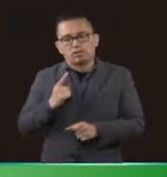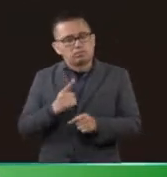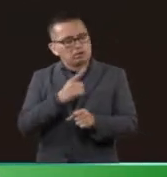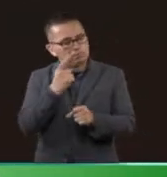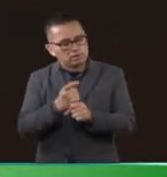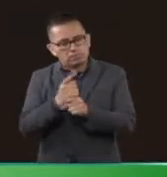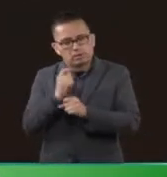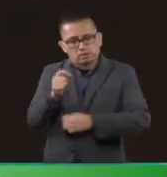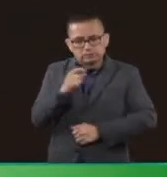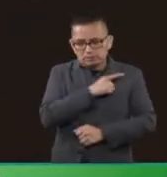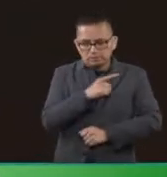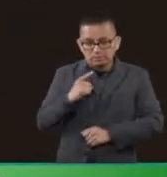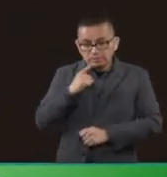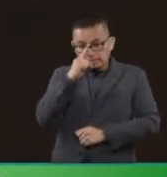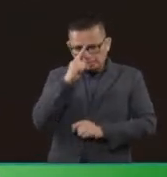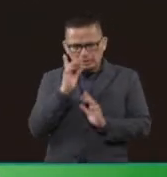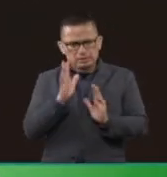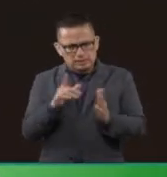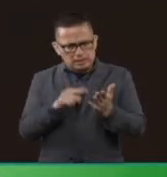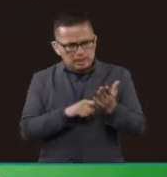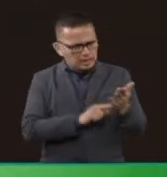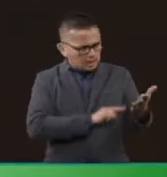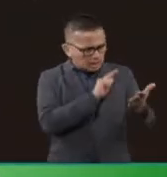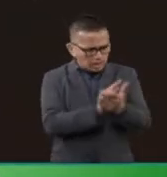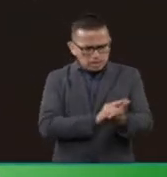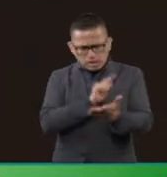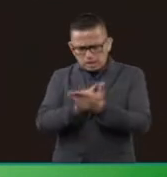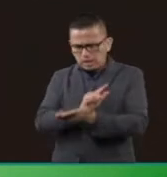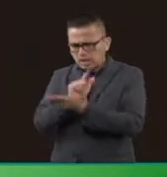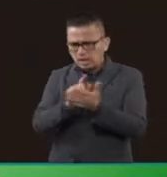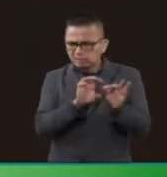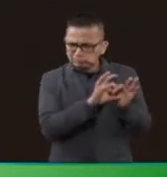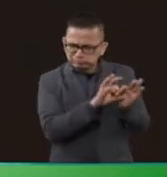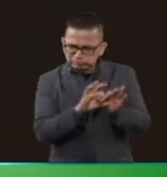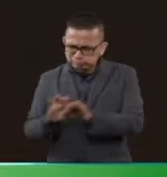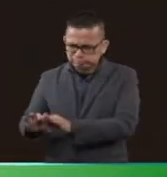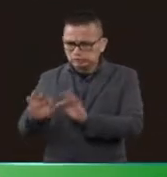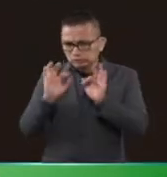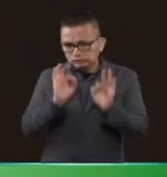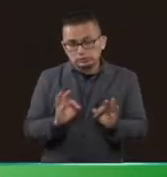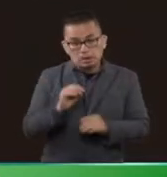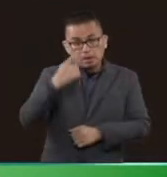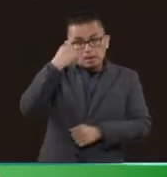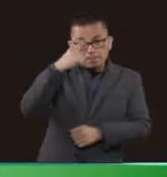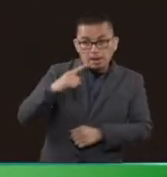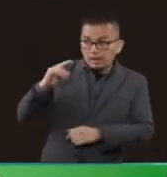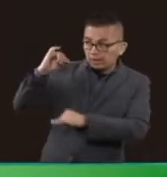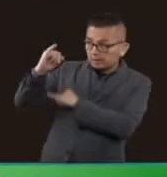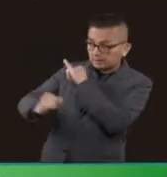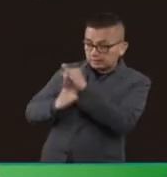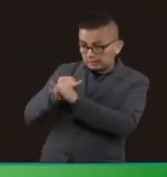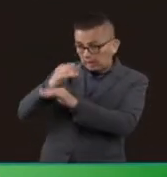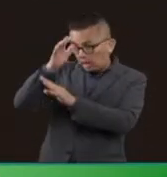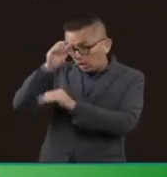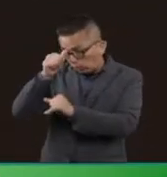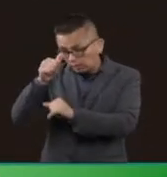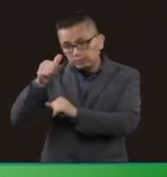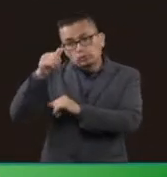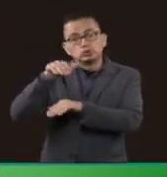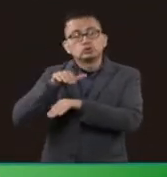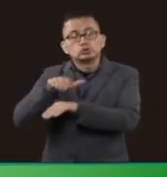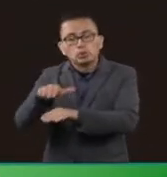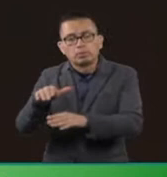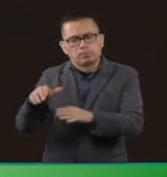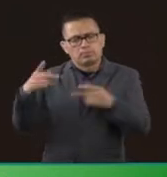inicio al proceso de armonización legislativa que requiere la convención internacional sobre los derechos de las